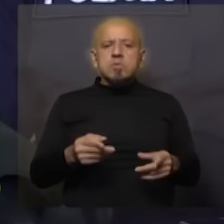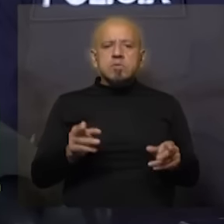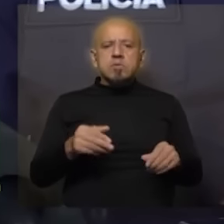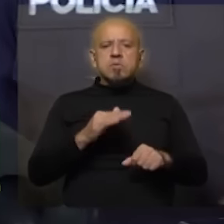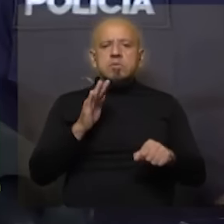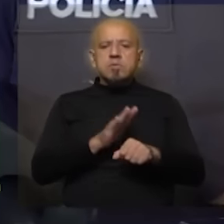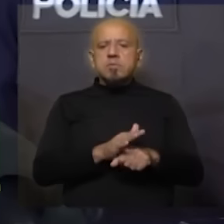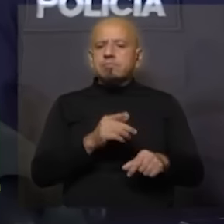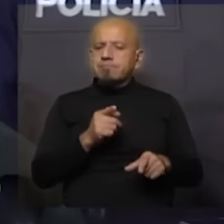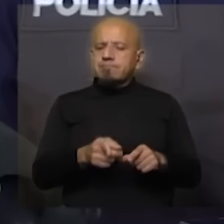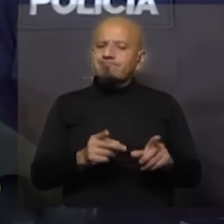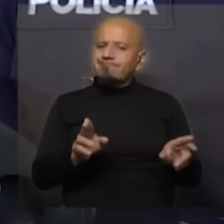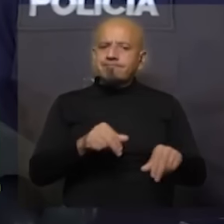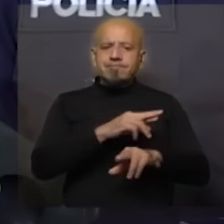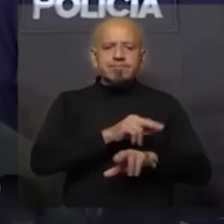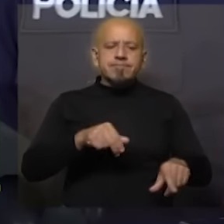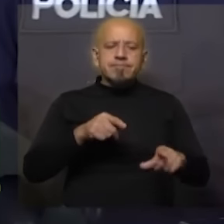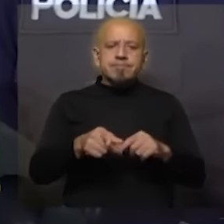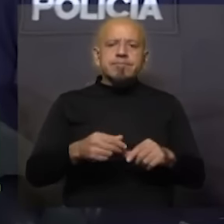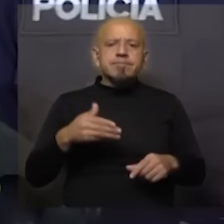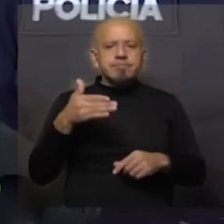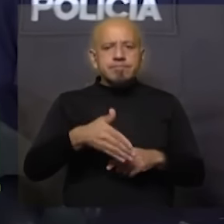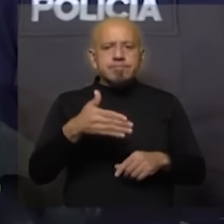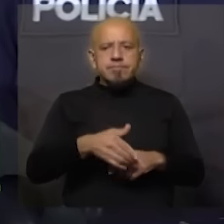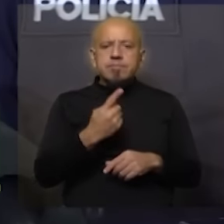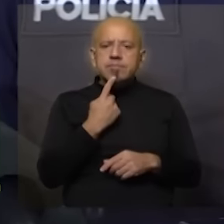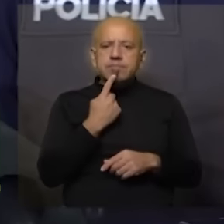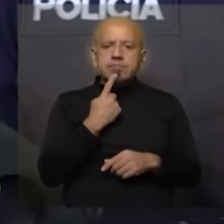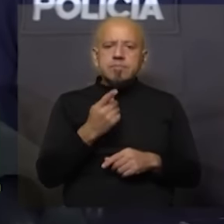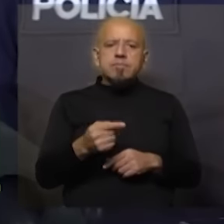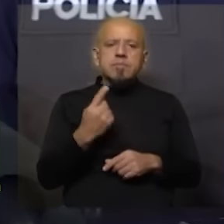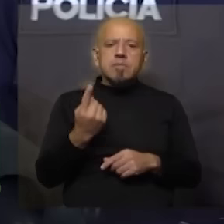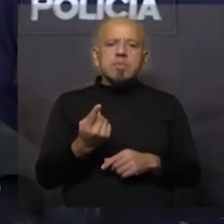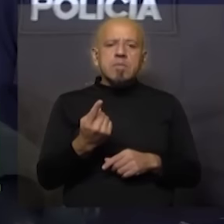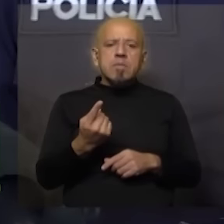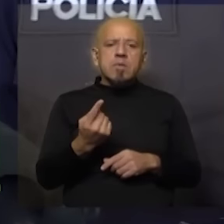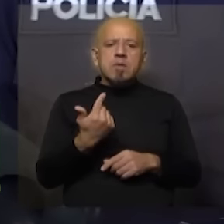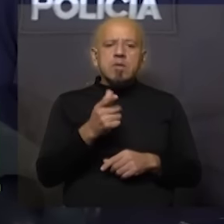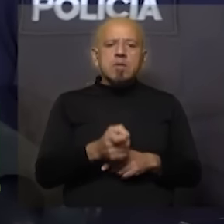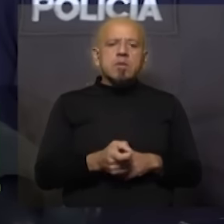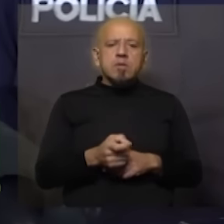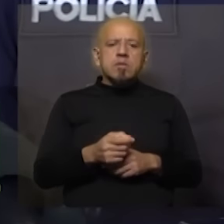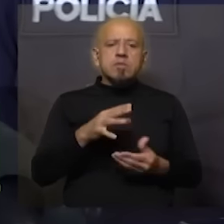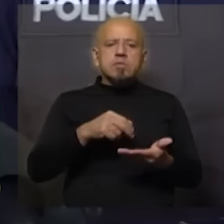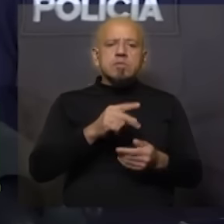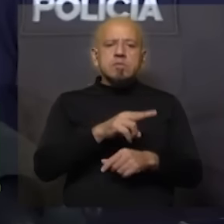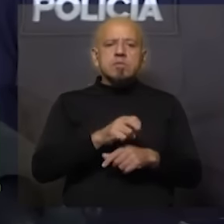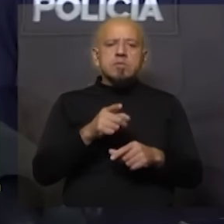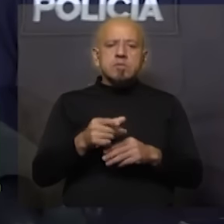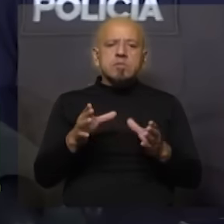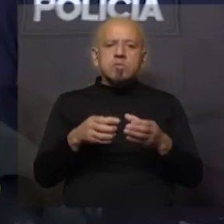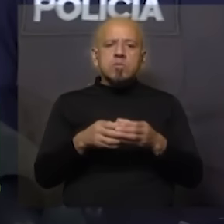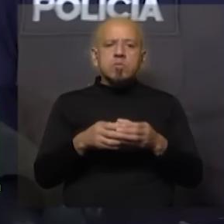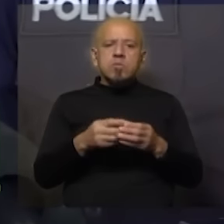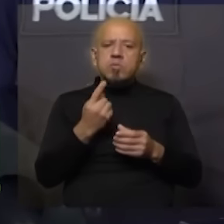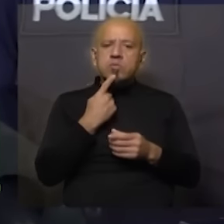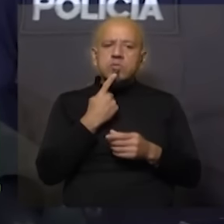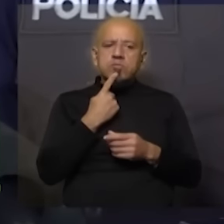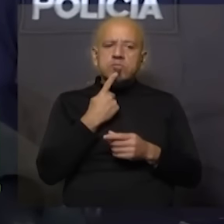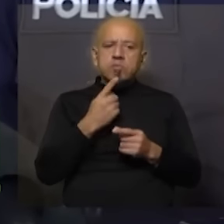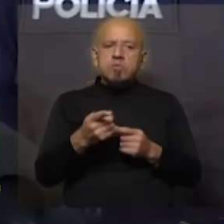militancia política. Además, el colectivo señala que el hecho de que un fiscal o una fiscal sean propuestos por un partido para encabezar la